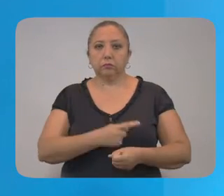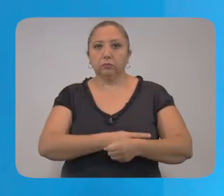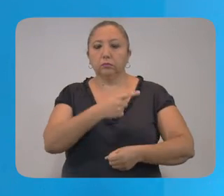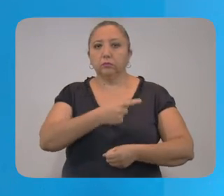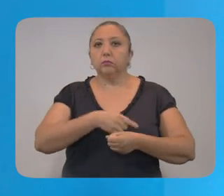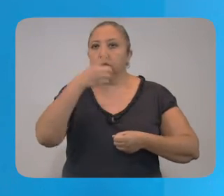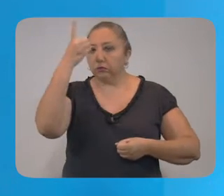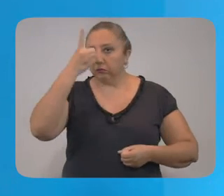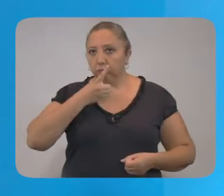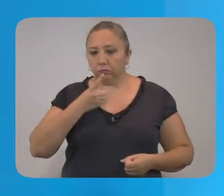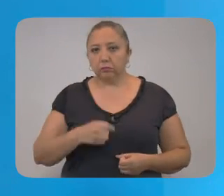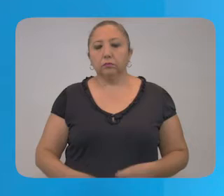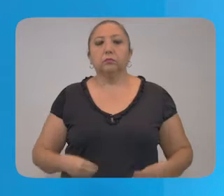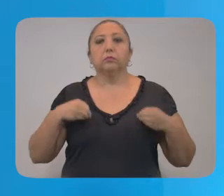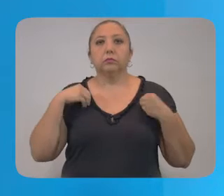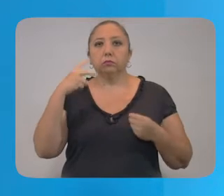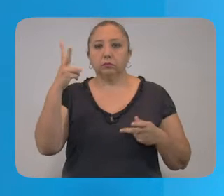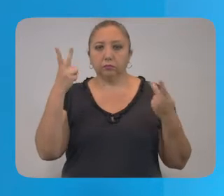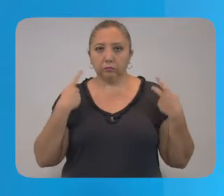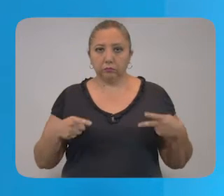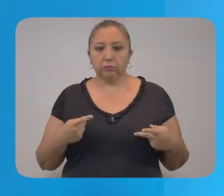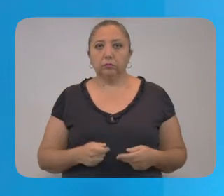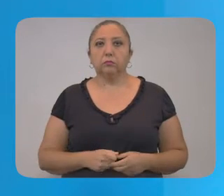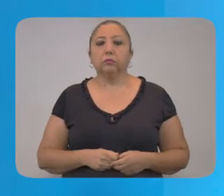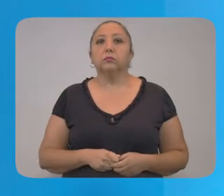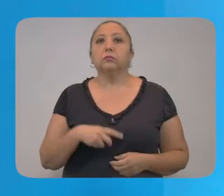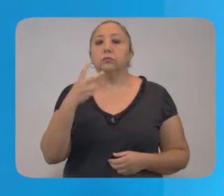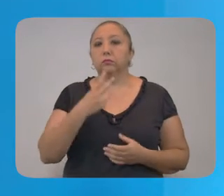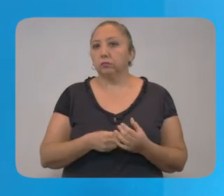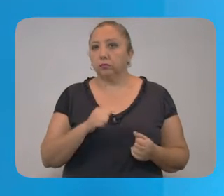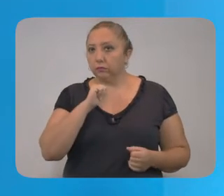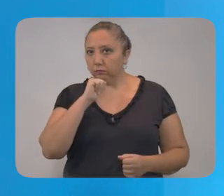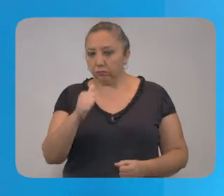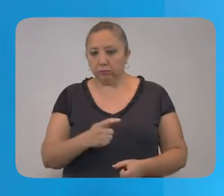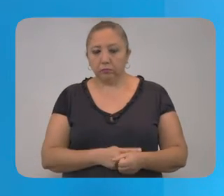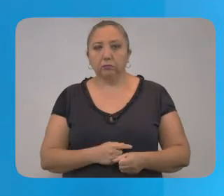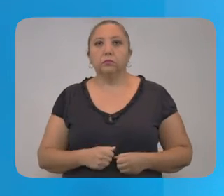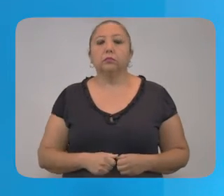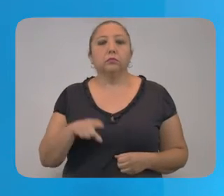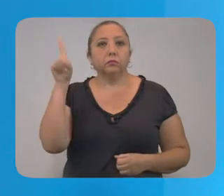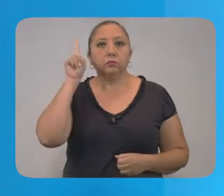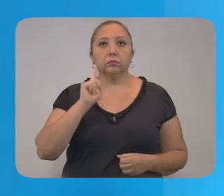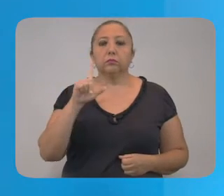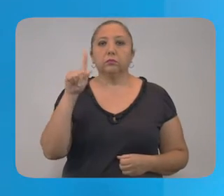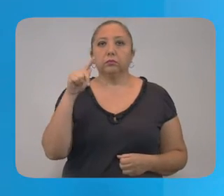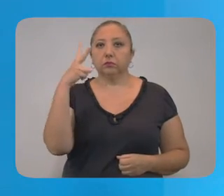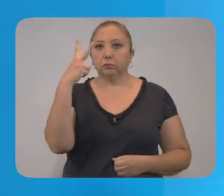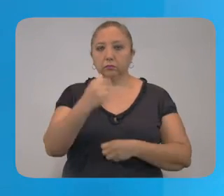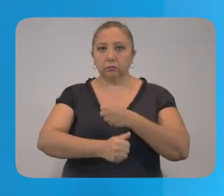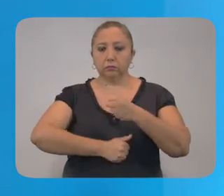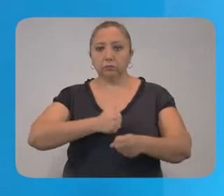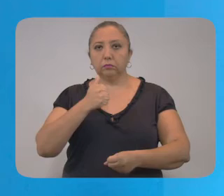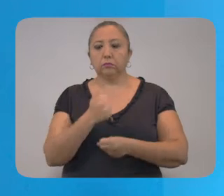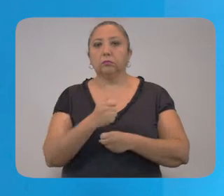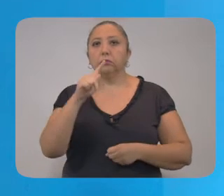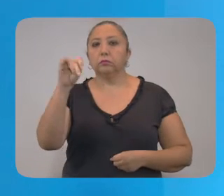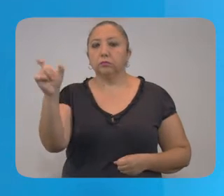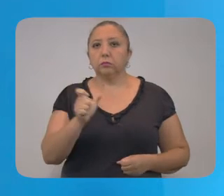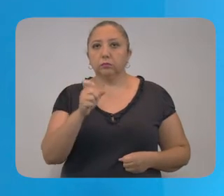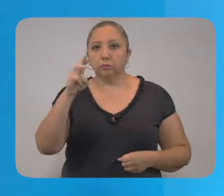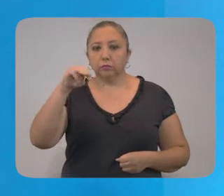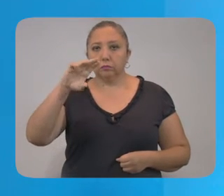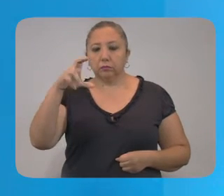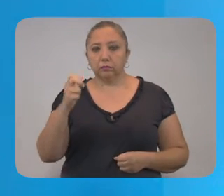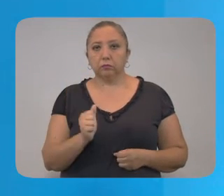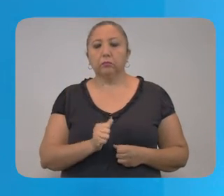hipertensión y diabetes. Vivía con 2 personas, ambas sin síntomas. Mujer de 72 años de Tixmehuac, con